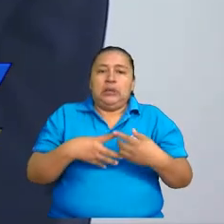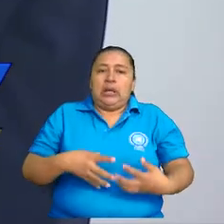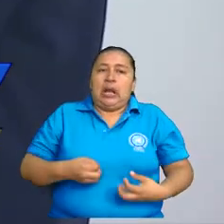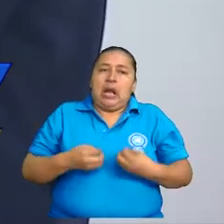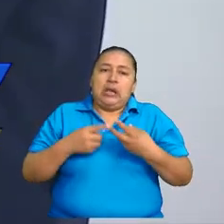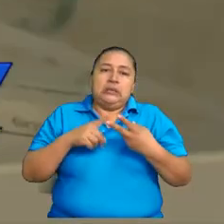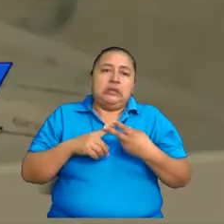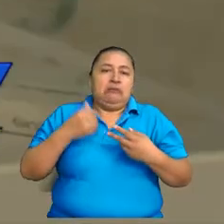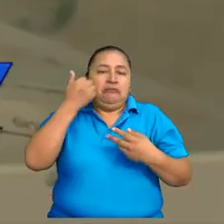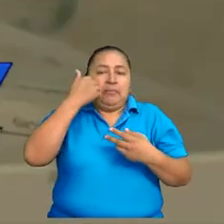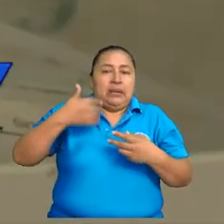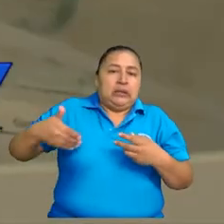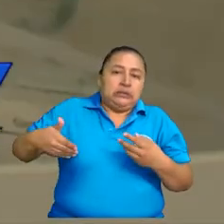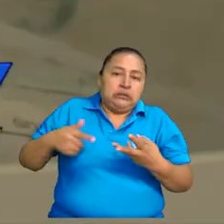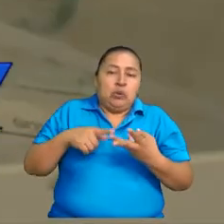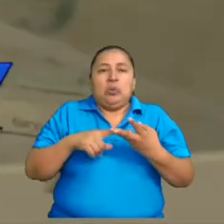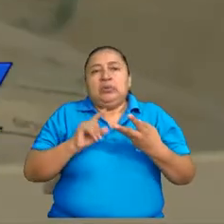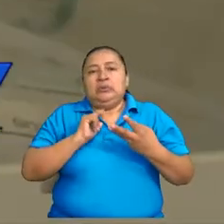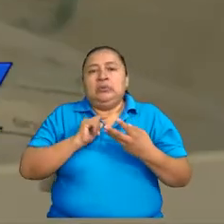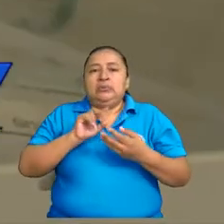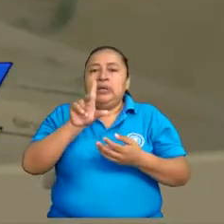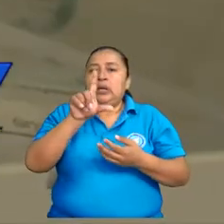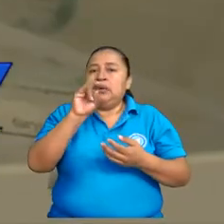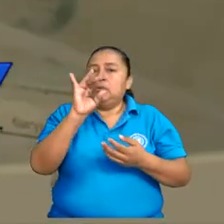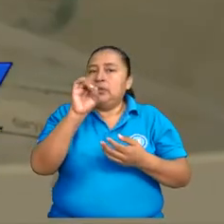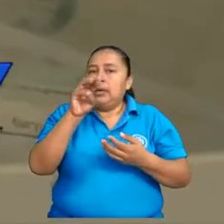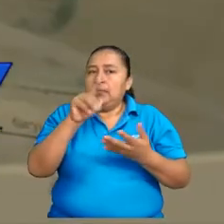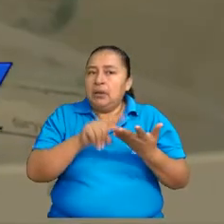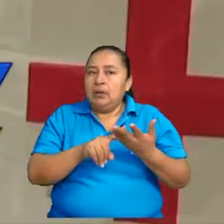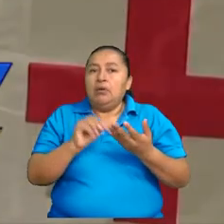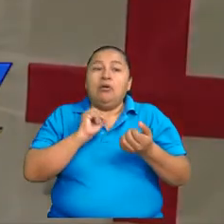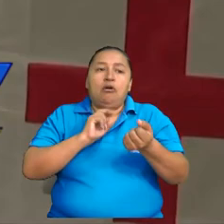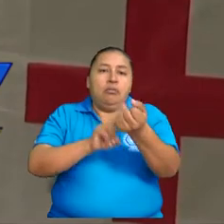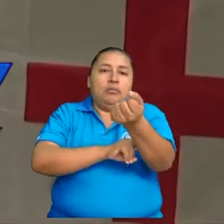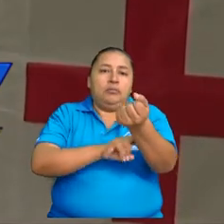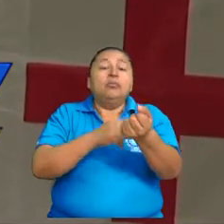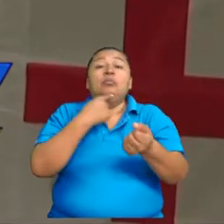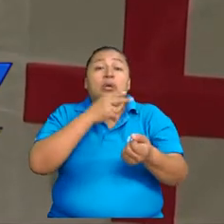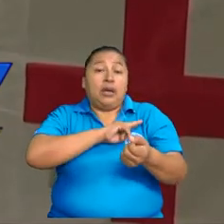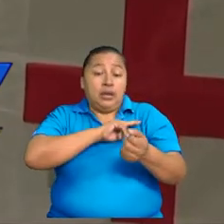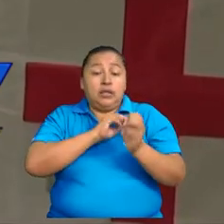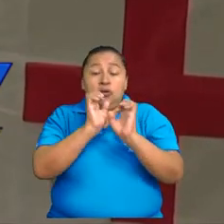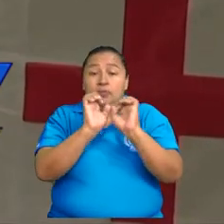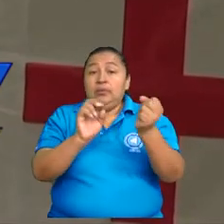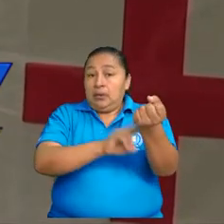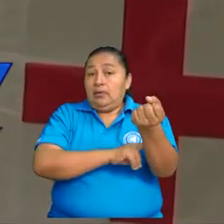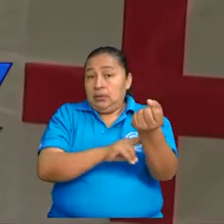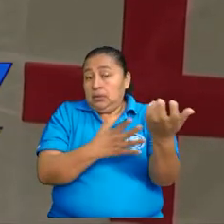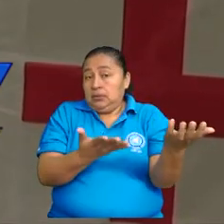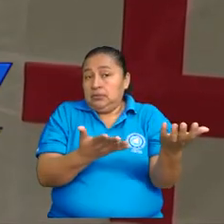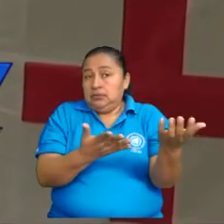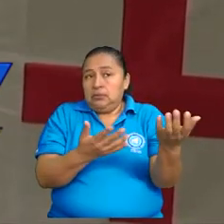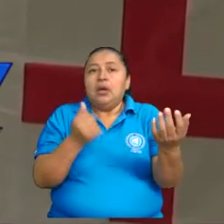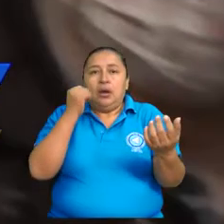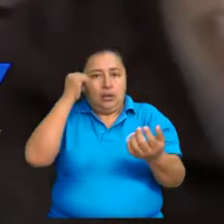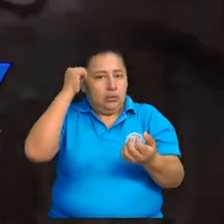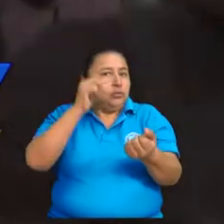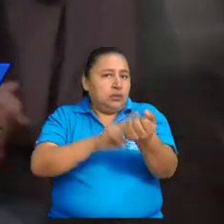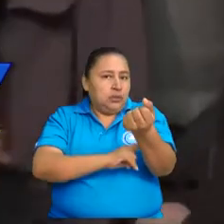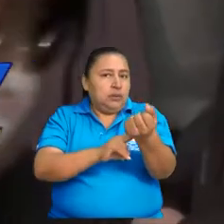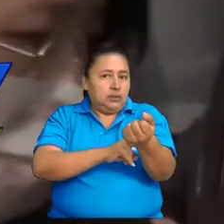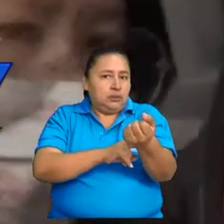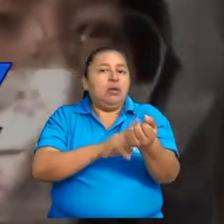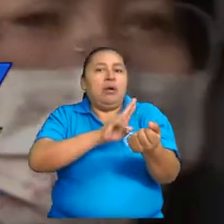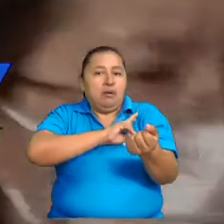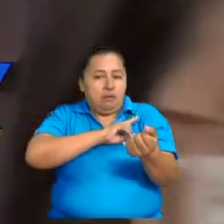enfermedades renales, leucemia, y las enfermedades crónicas de base, porque pueden haber niños diabéticos. No necesariamente hay adultos diabéticos,